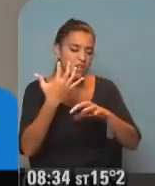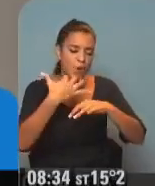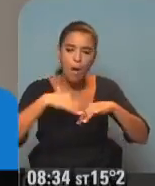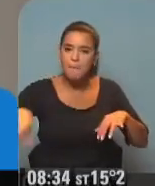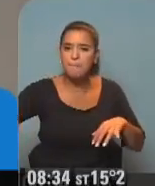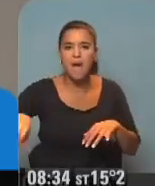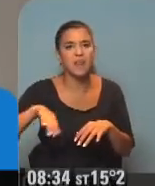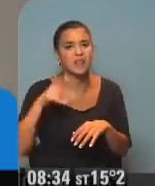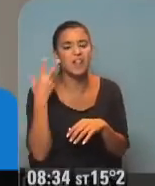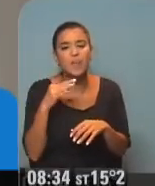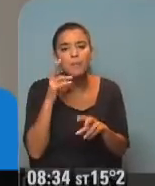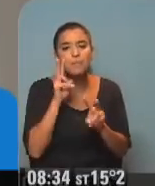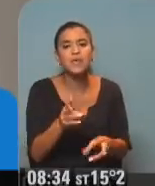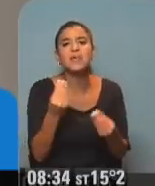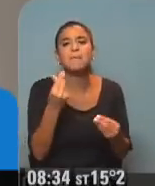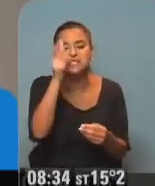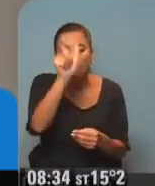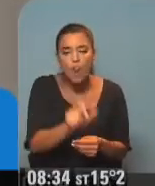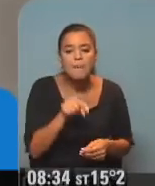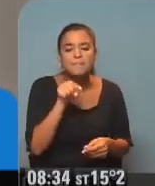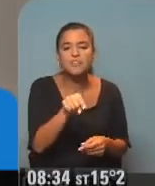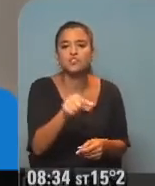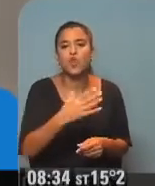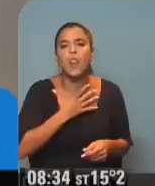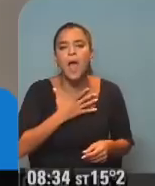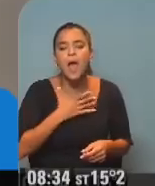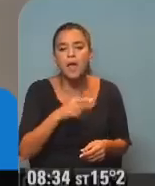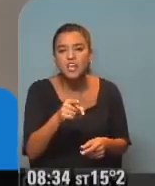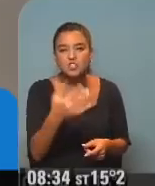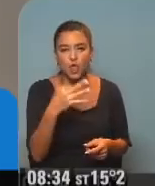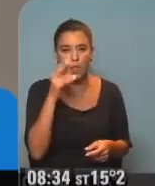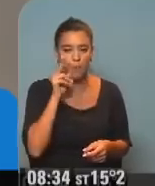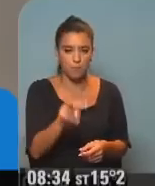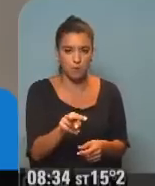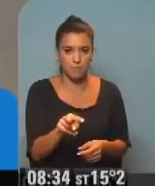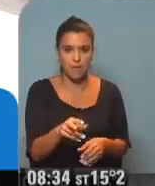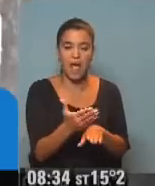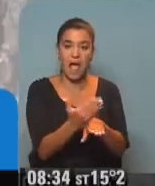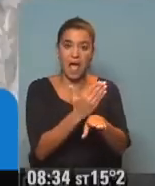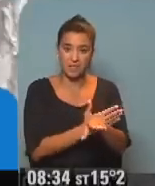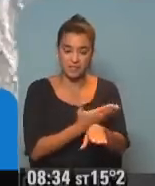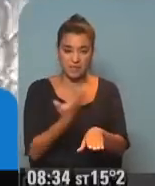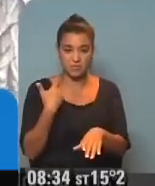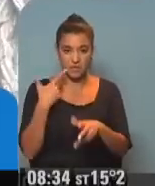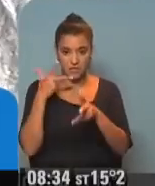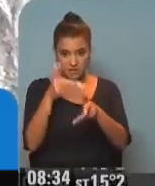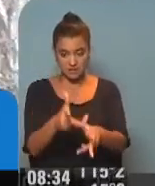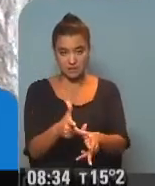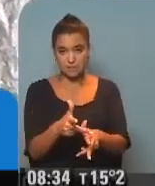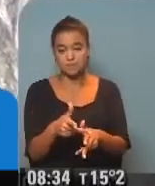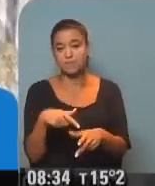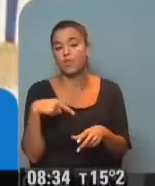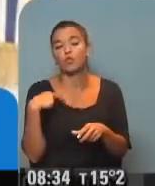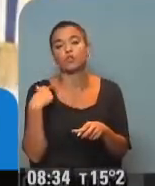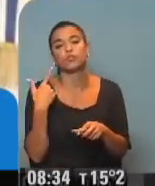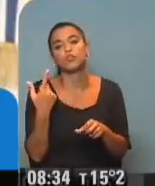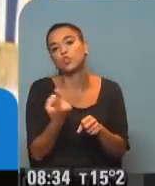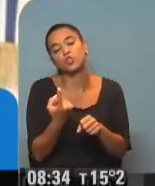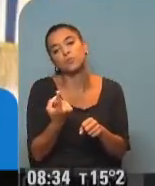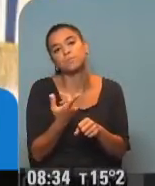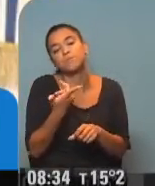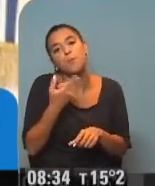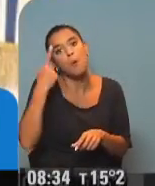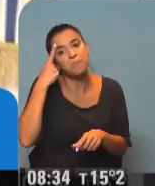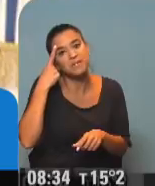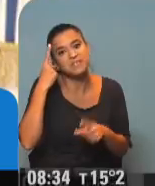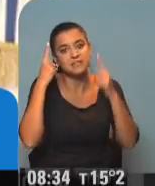sucede. ¿Qué pasa con la víctima? Y esto es lo que nosotros tenemos que mirar. Ahora, antes decía, y lo sostengo, que no tenemos que pensar que la agresión